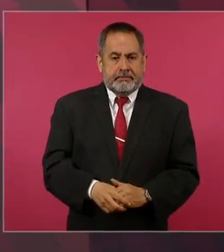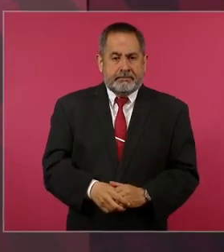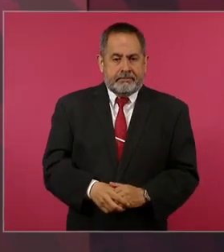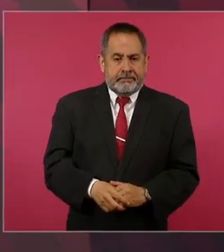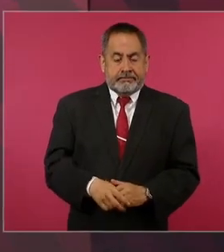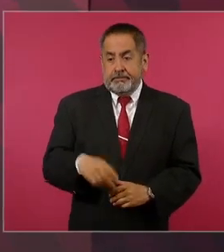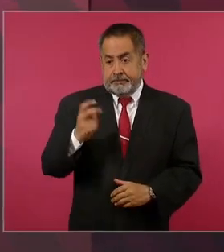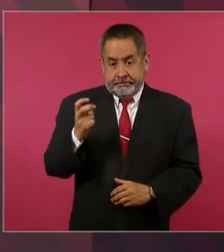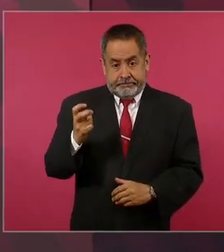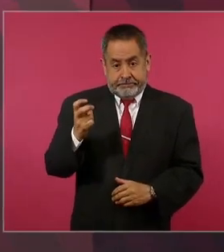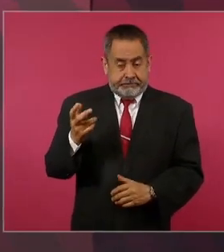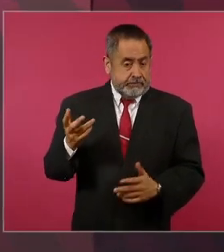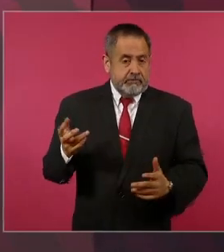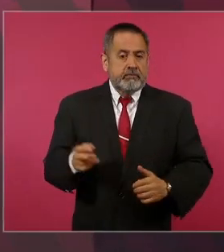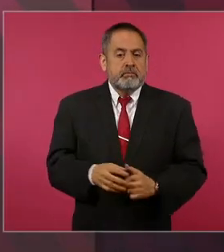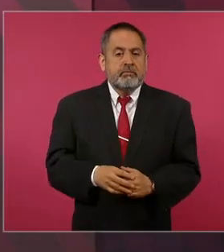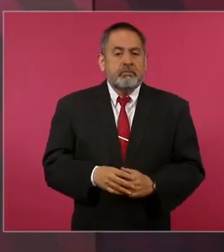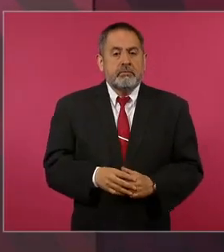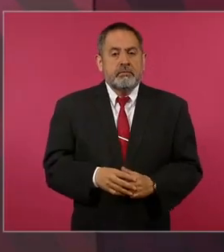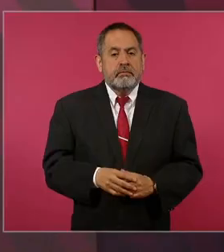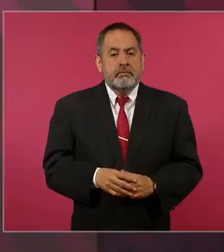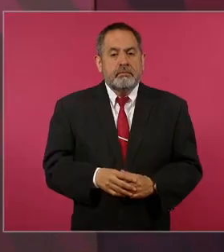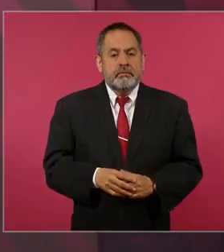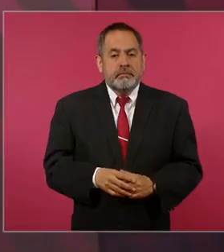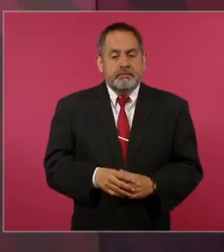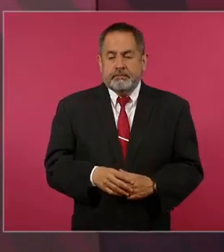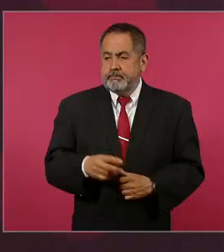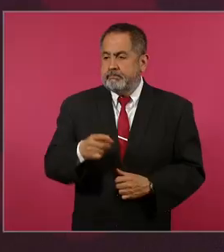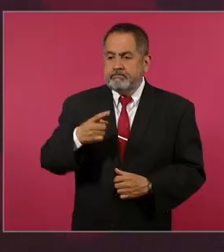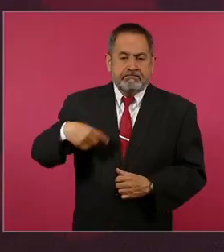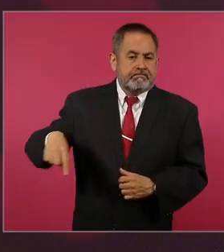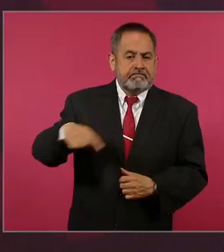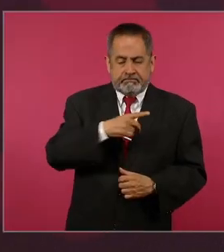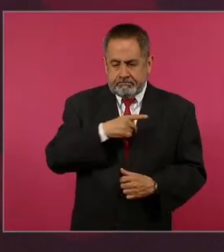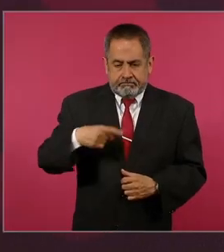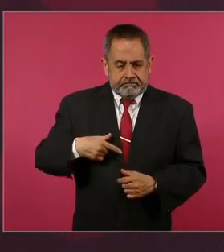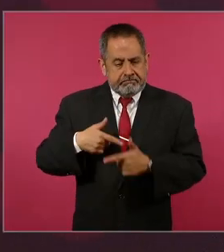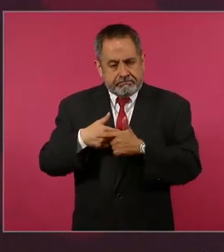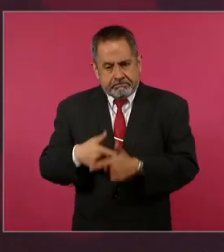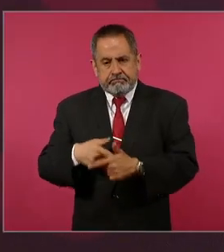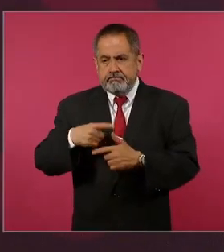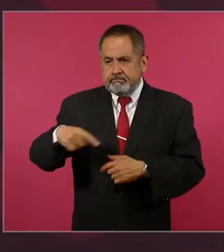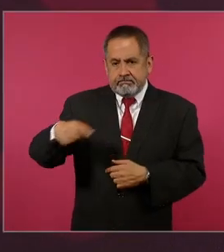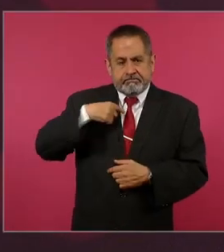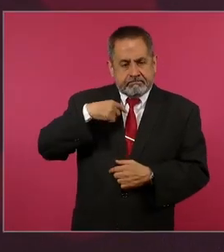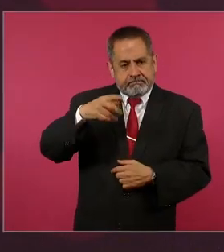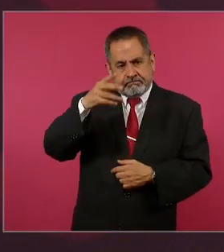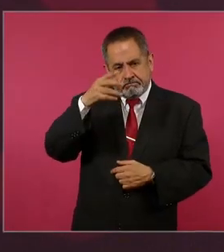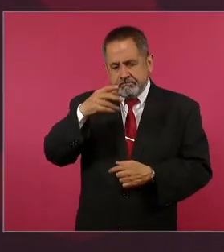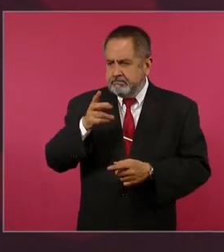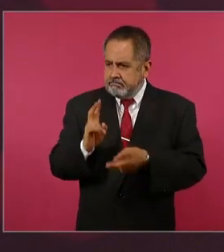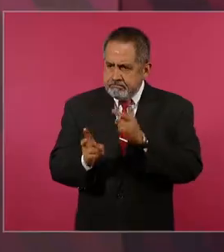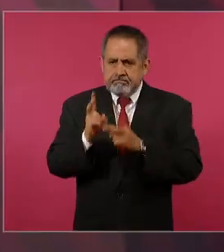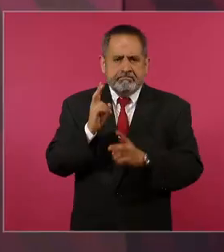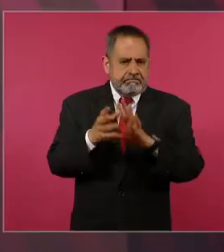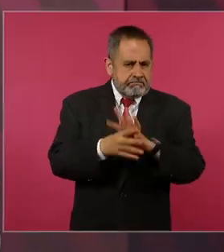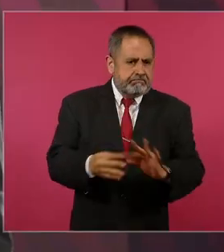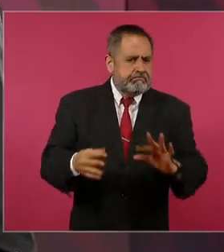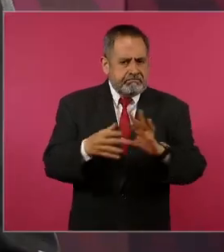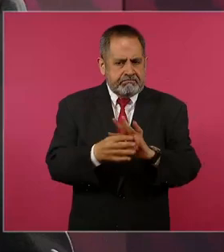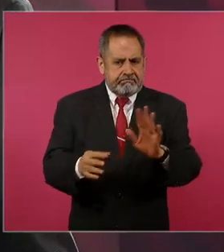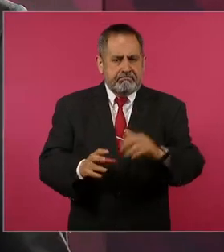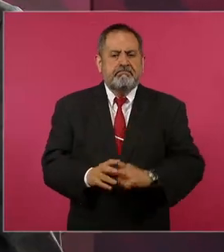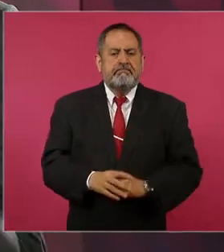Y todo eso es de lo que tenemos todavía que seguir hablando, y estoy